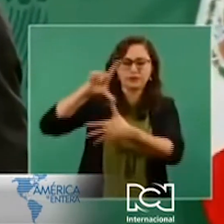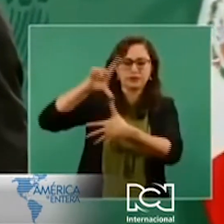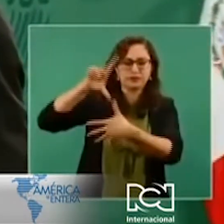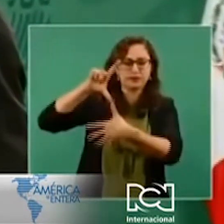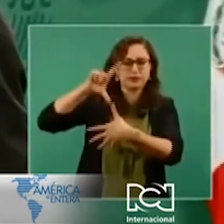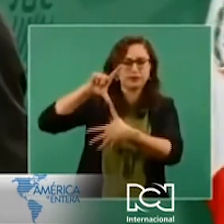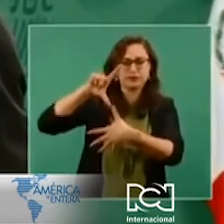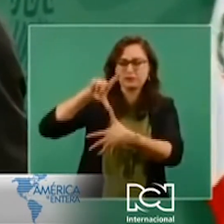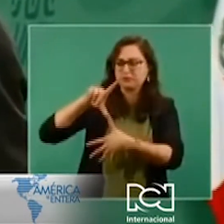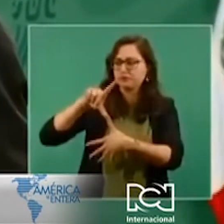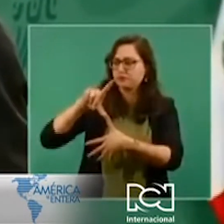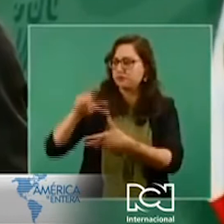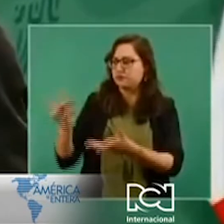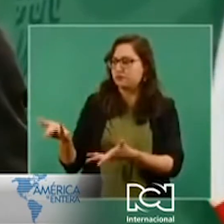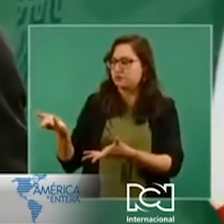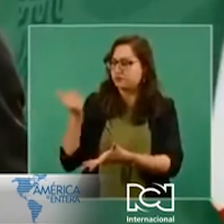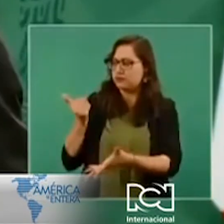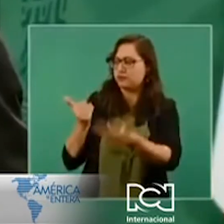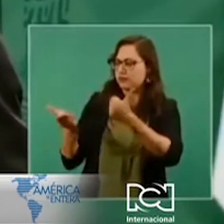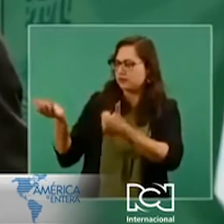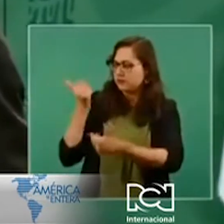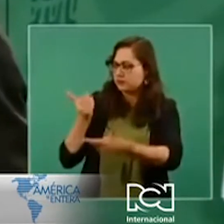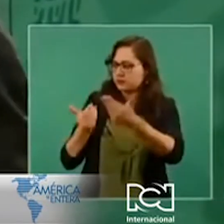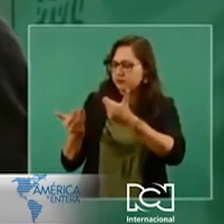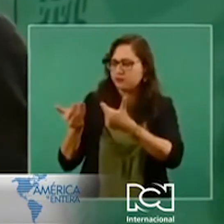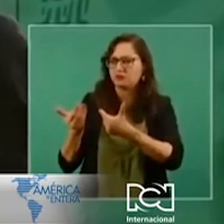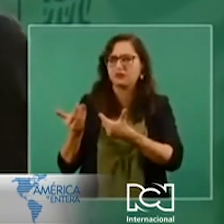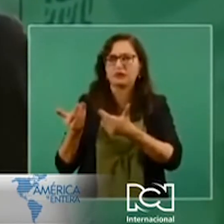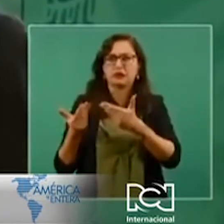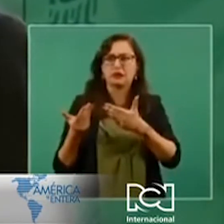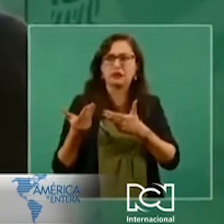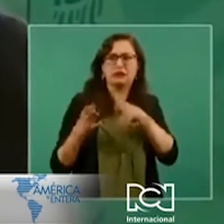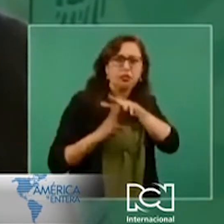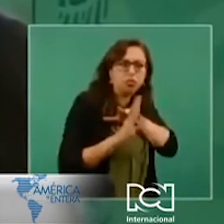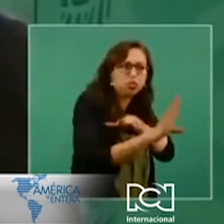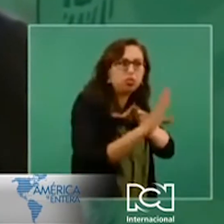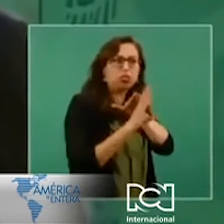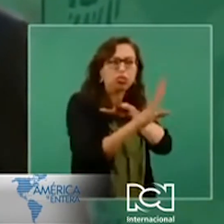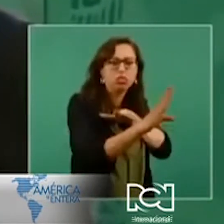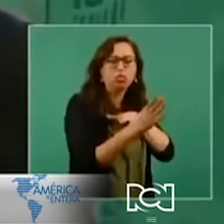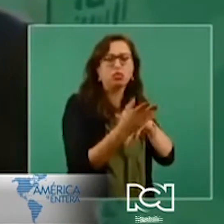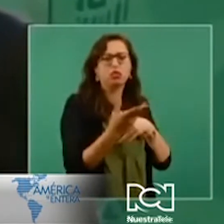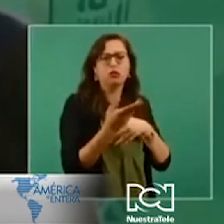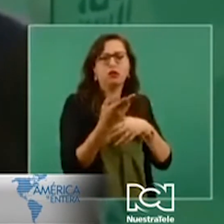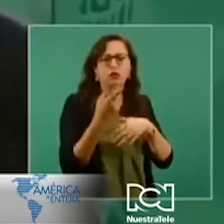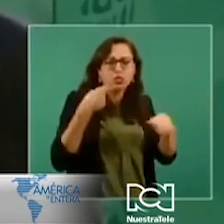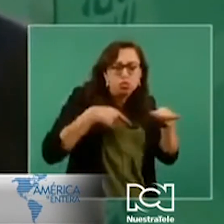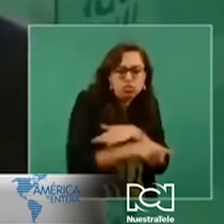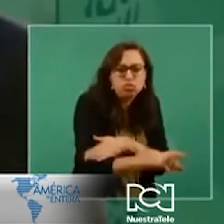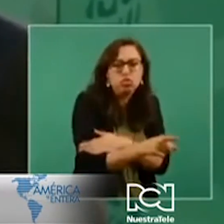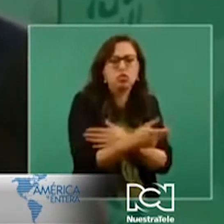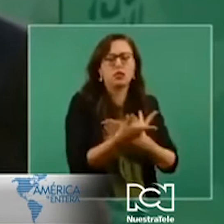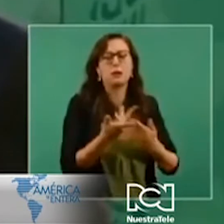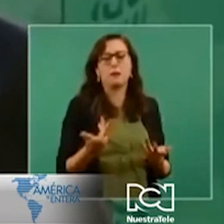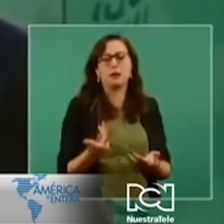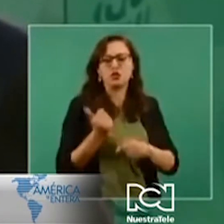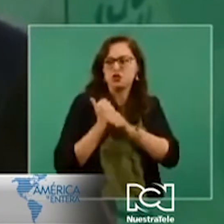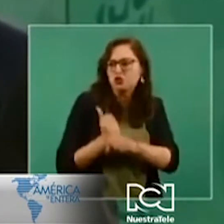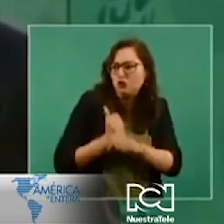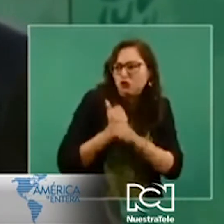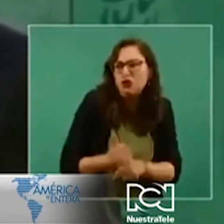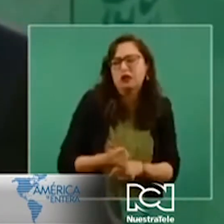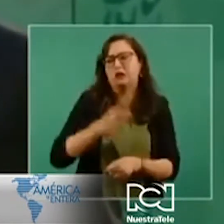manera irregular, sufriendo,